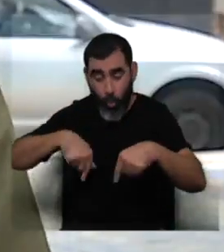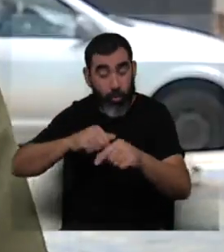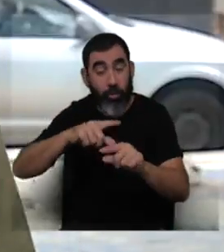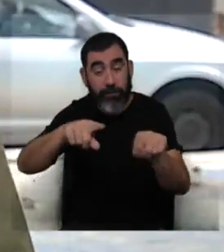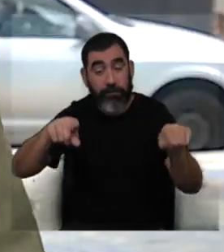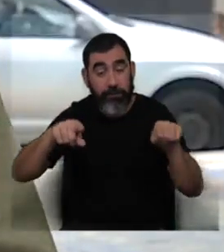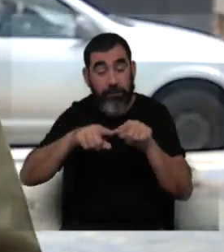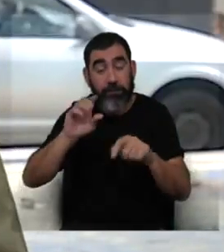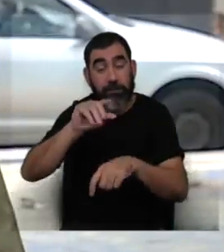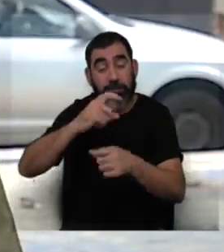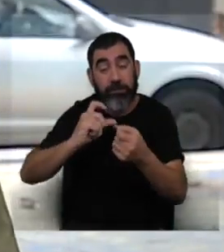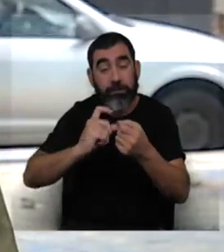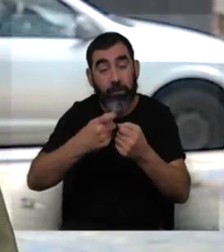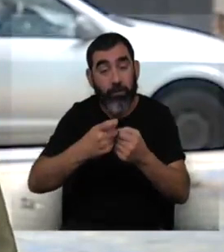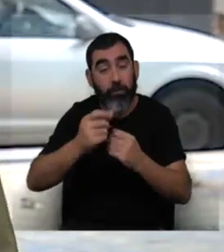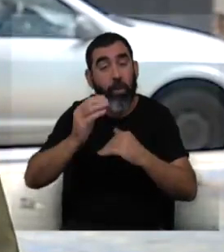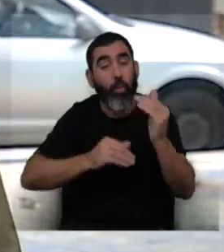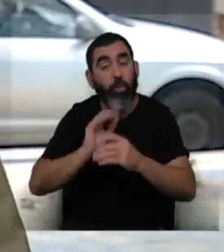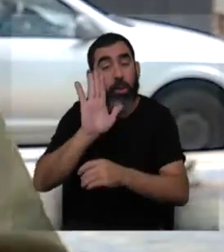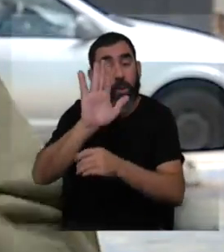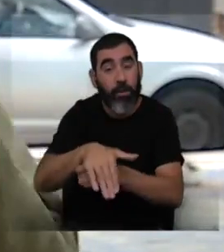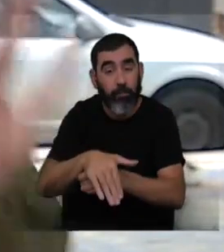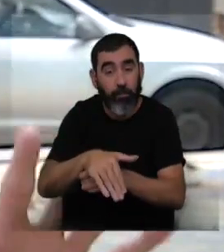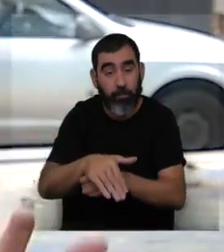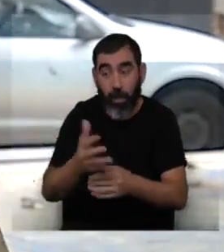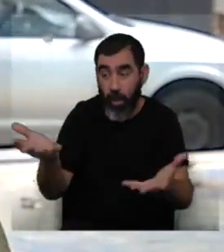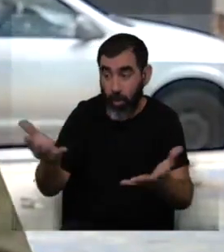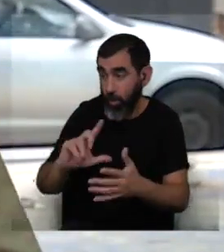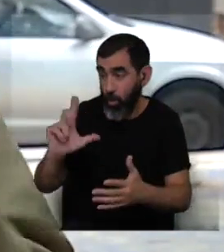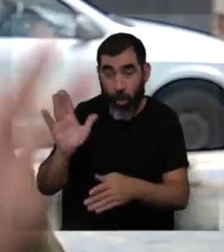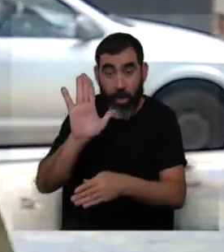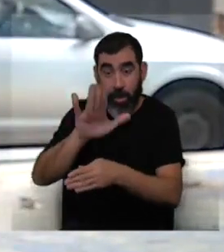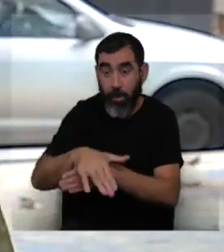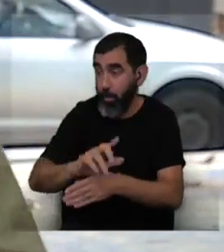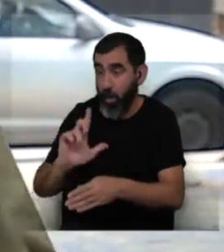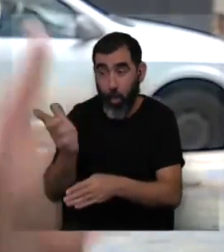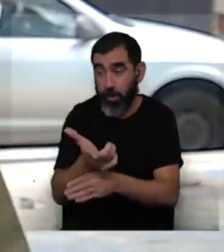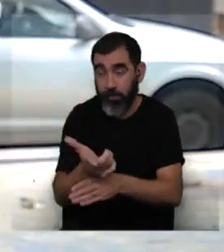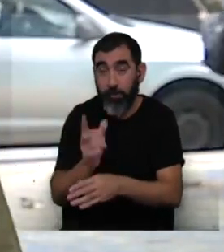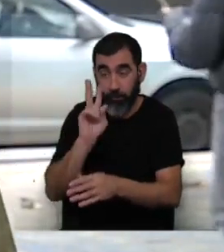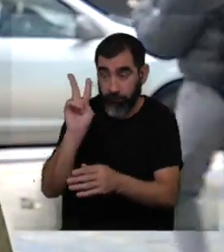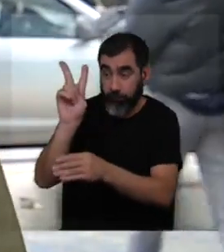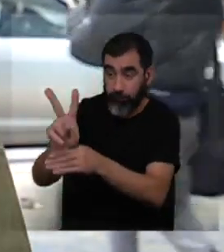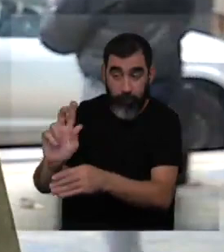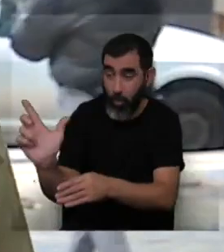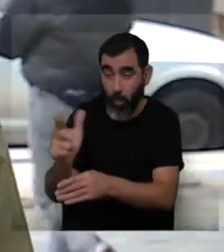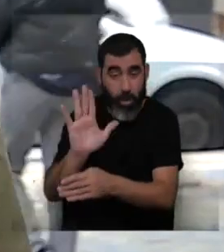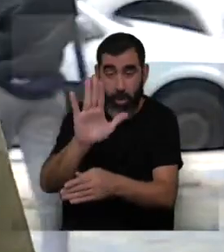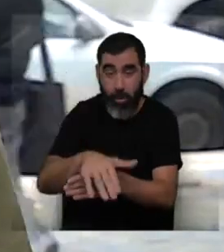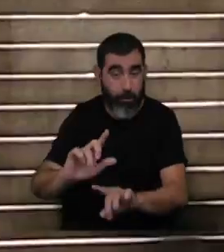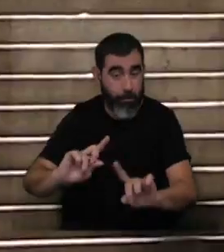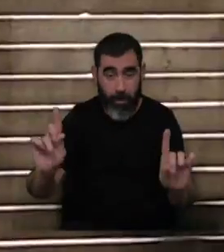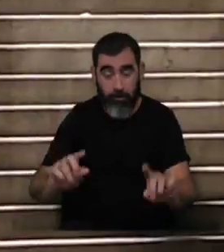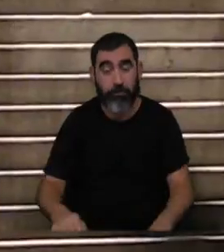Salón Gremial, para la construcción de una rampa que cabe destacar que hoy, por hoy no está esa rampa, ustedes pueden ir y fijarse que no está esa